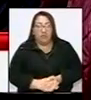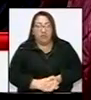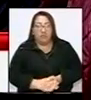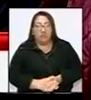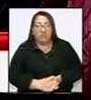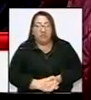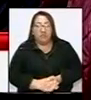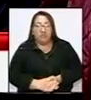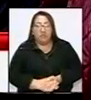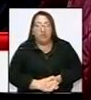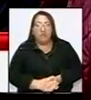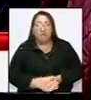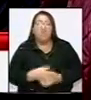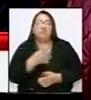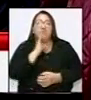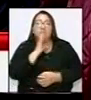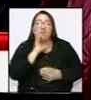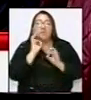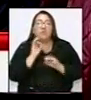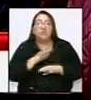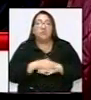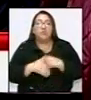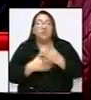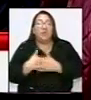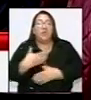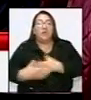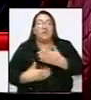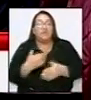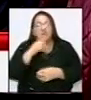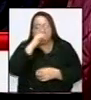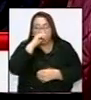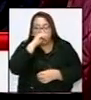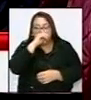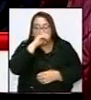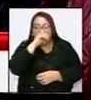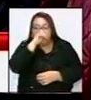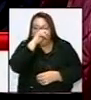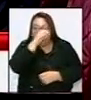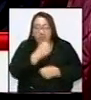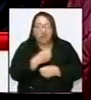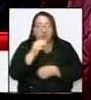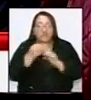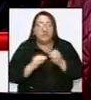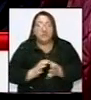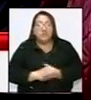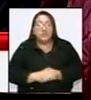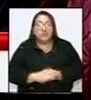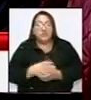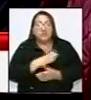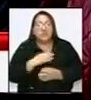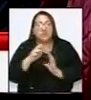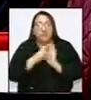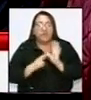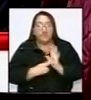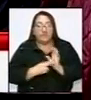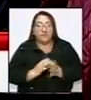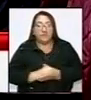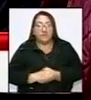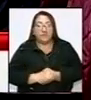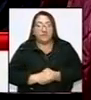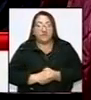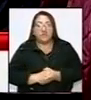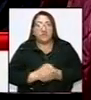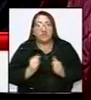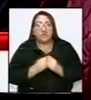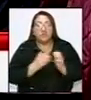citación para hablar precisamente sobre los avances en el proceso de ejecución del presupuesto asignado al gobierno regional conforme al